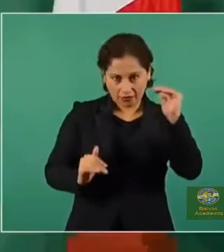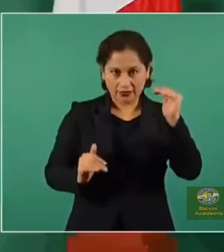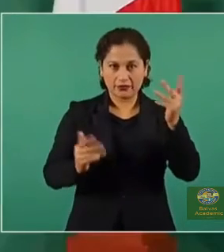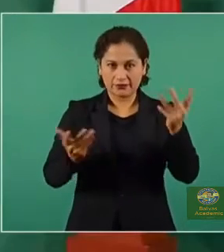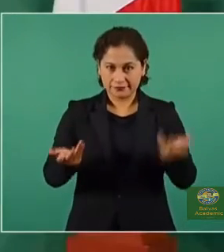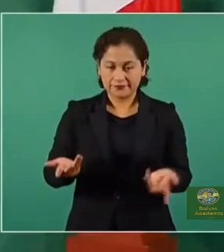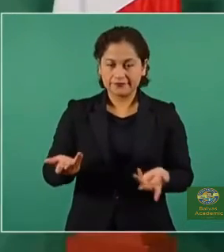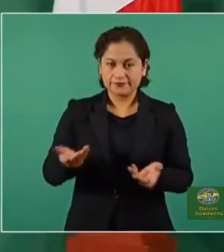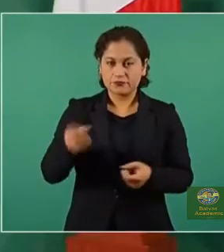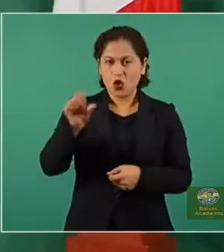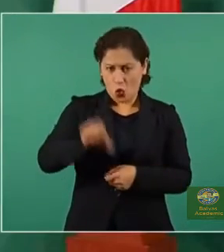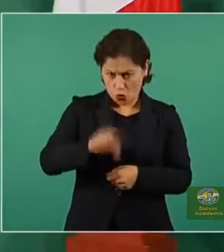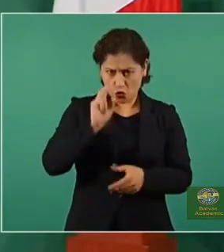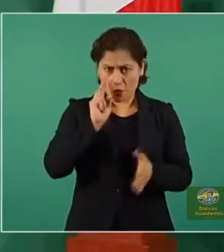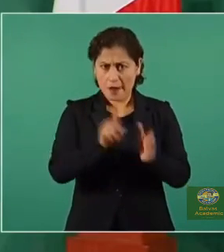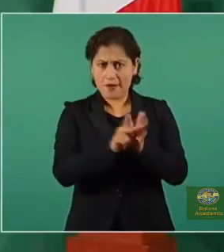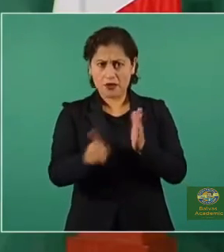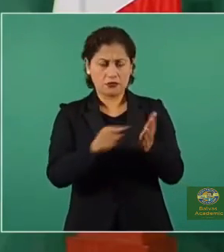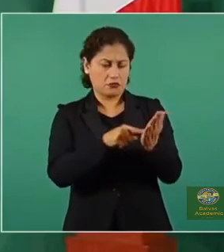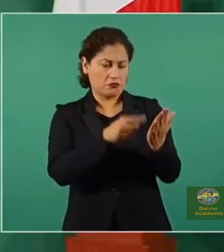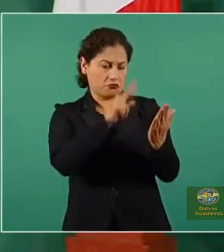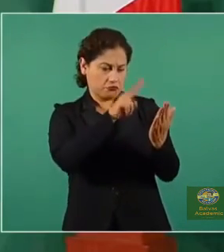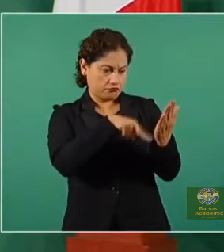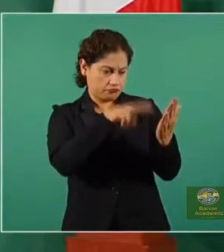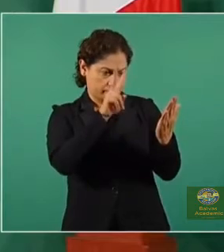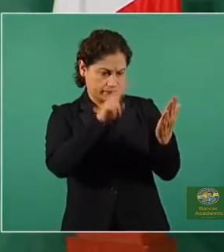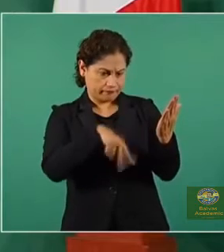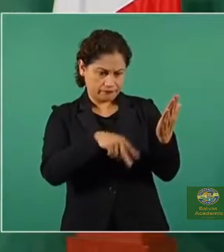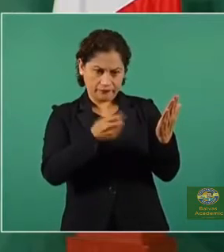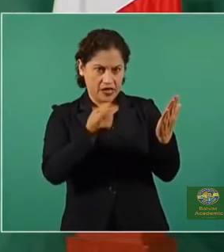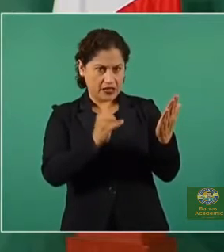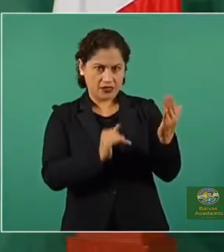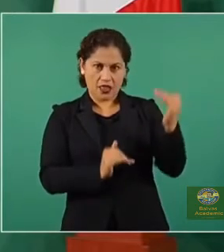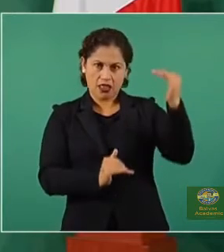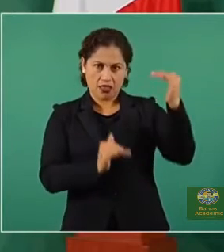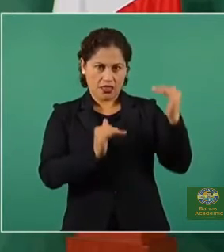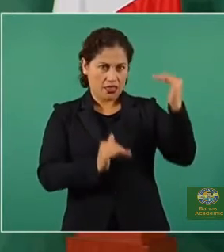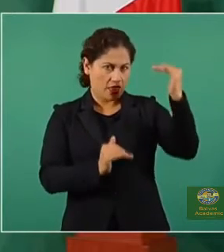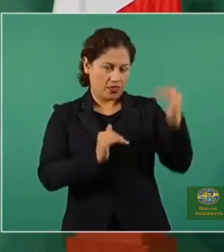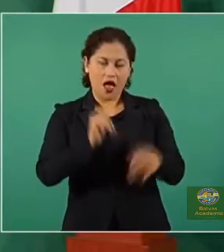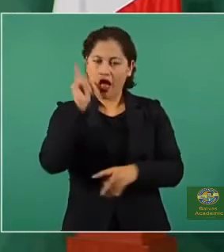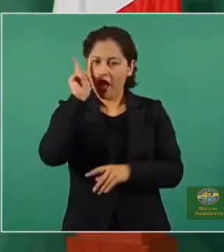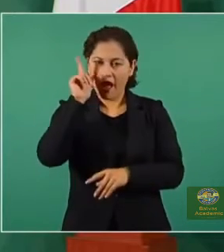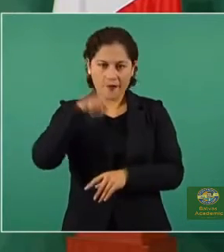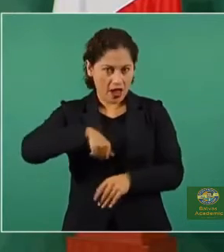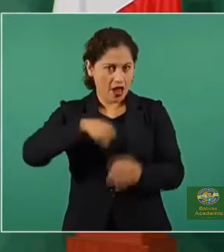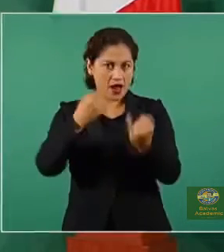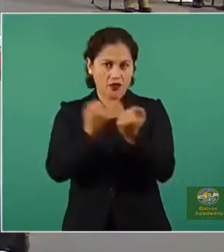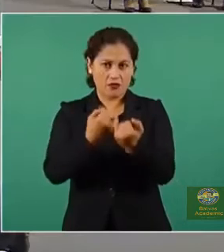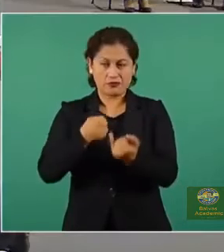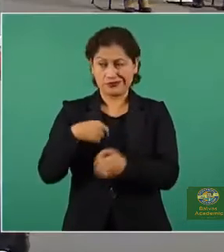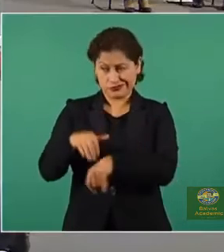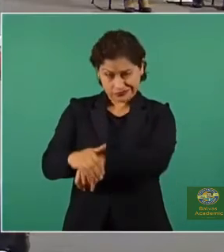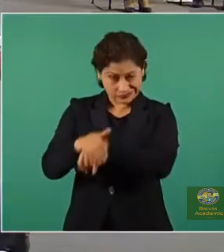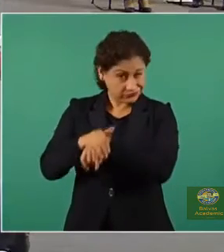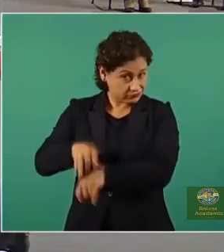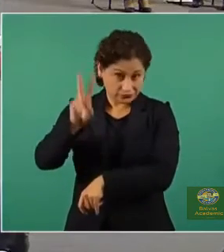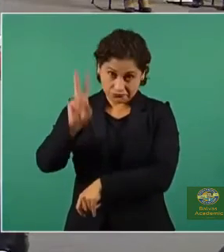lo ven hoy, así va a estar. Y mañana y todo. Y estimo mucho a Francisco.